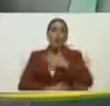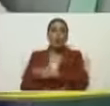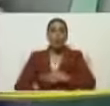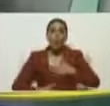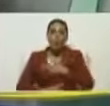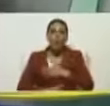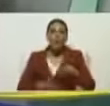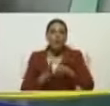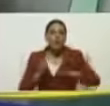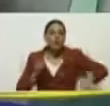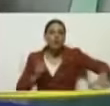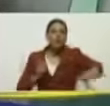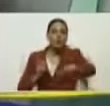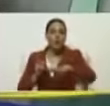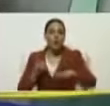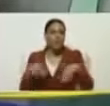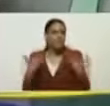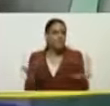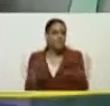y todas.